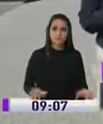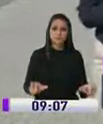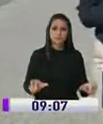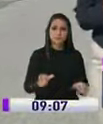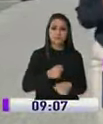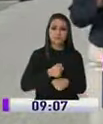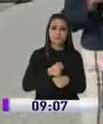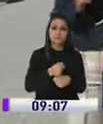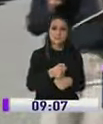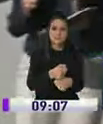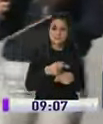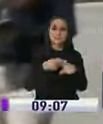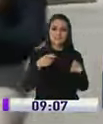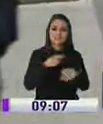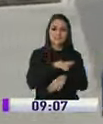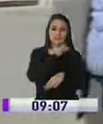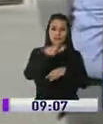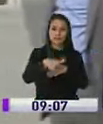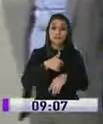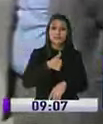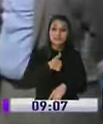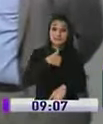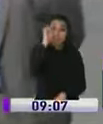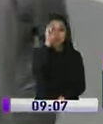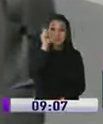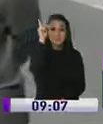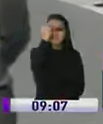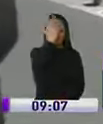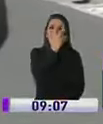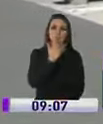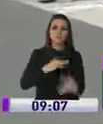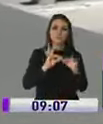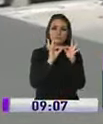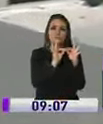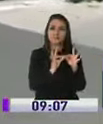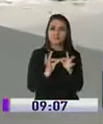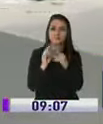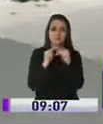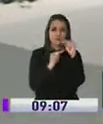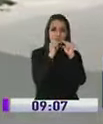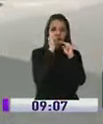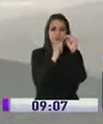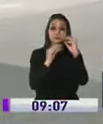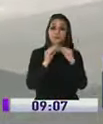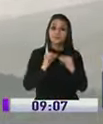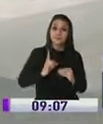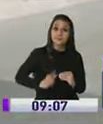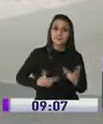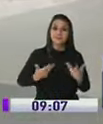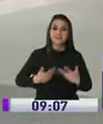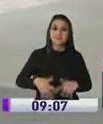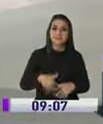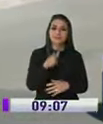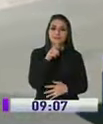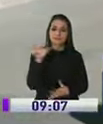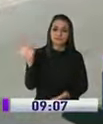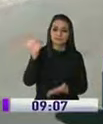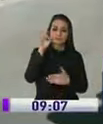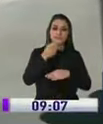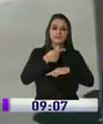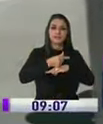del Amazonas. A mí parece realmente preciosa la intervención que se ha realizado aquí, pero para mayores detalles nosotros ya nos encontramos con